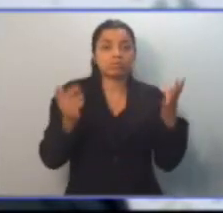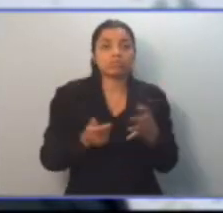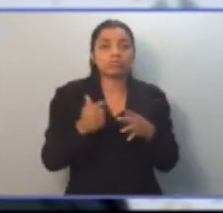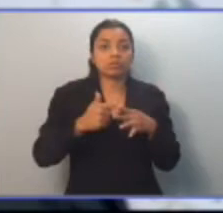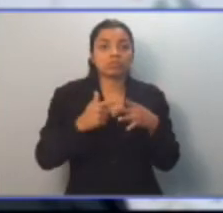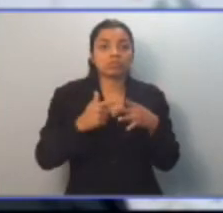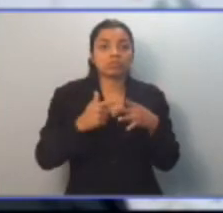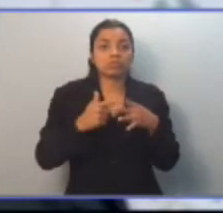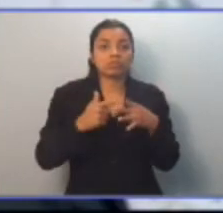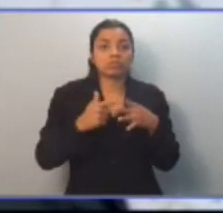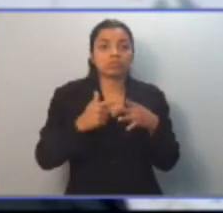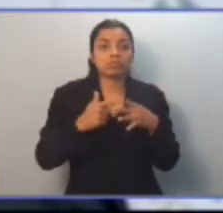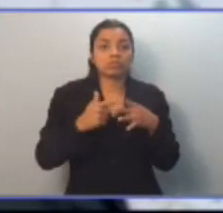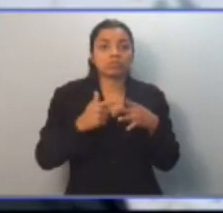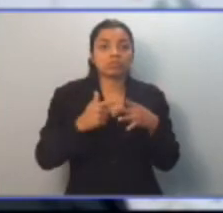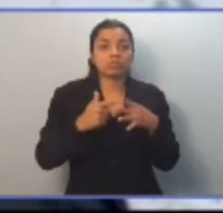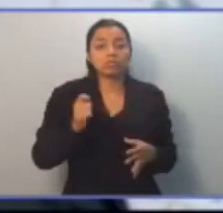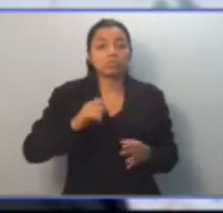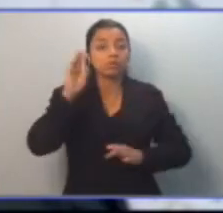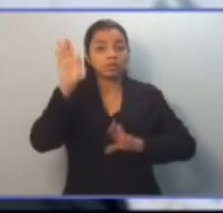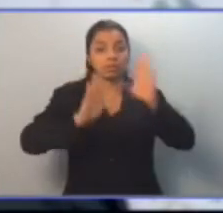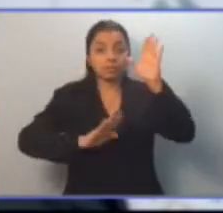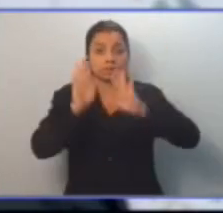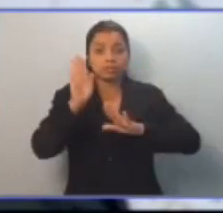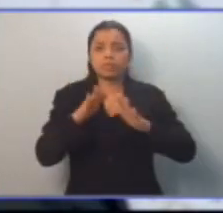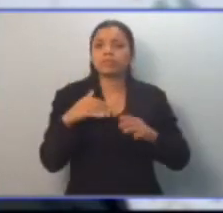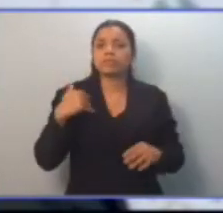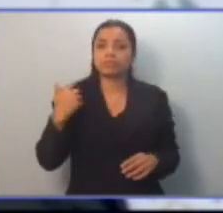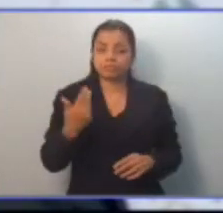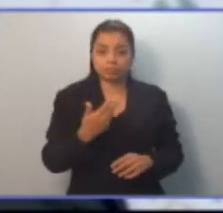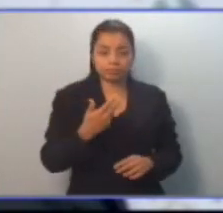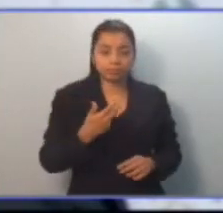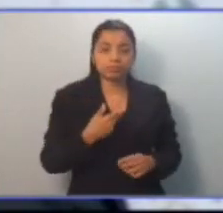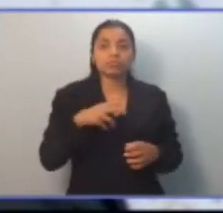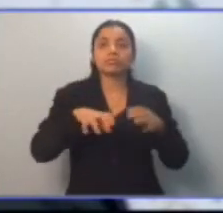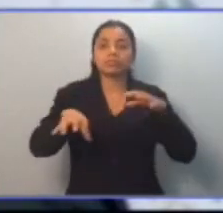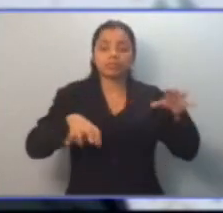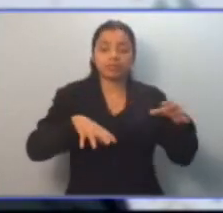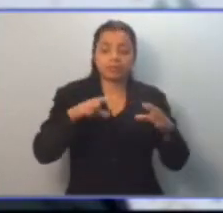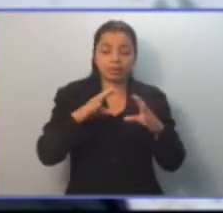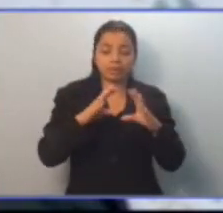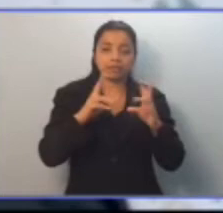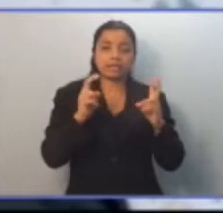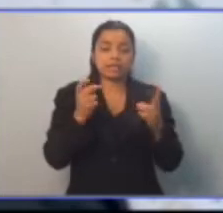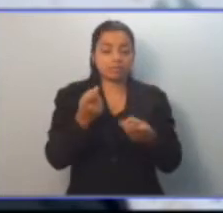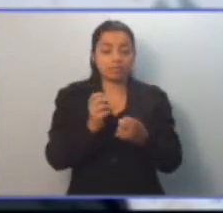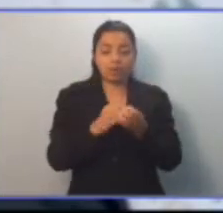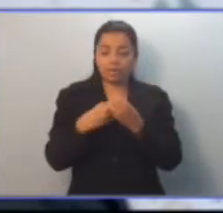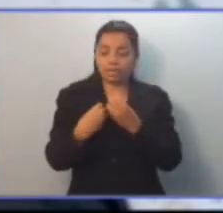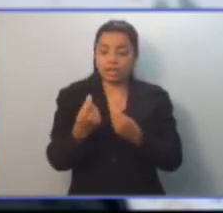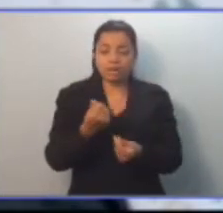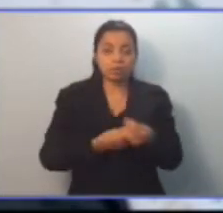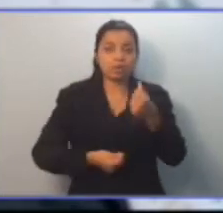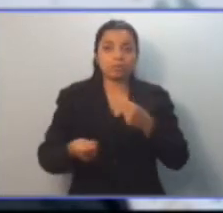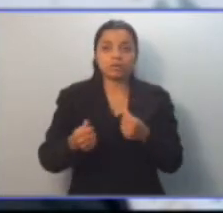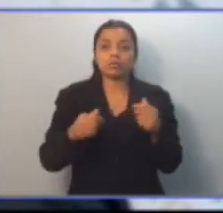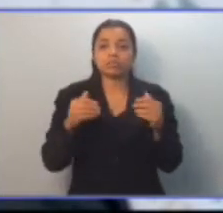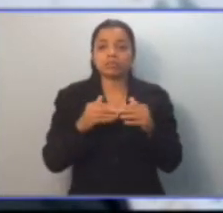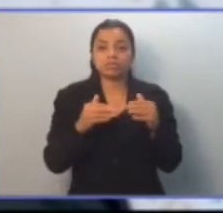fuimos sobresalientes ambos jueces que participamos, y así tengo formación en el Departamento de Comercio, tengo formación